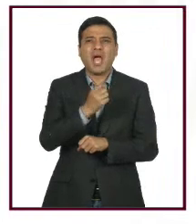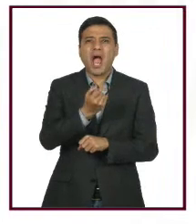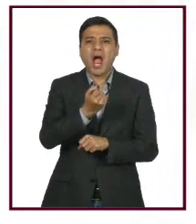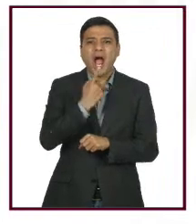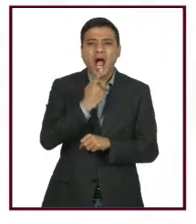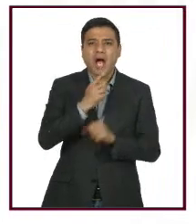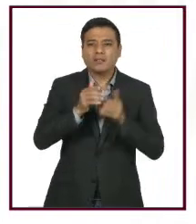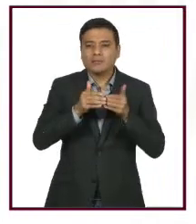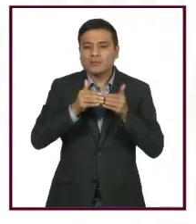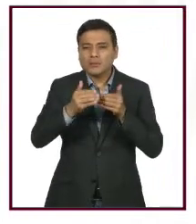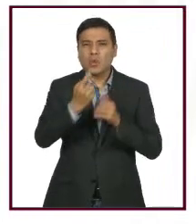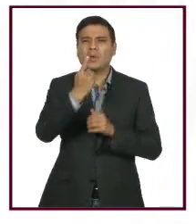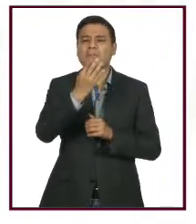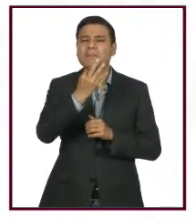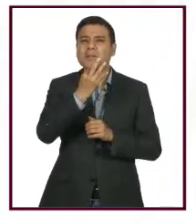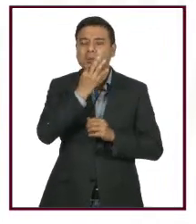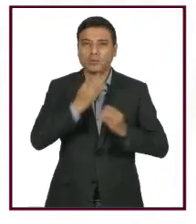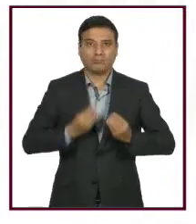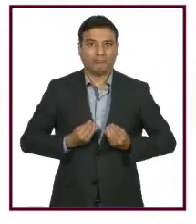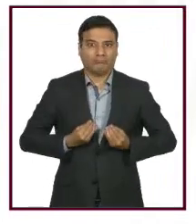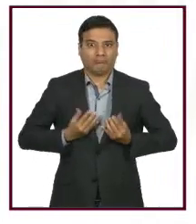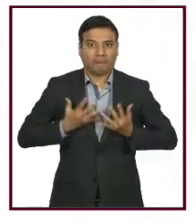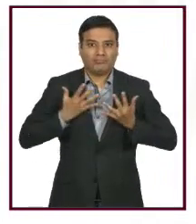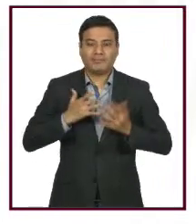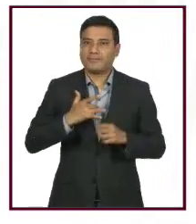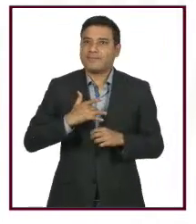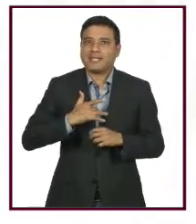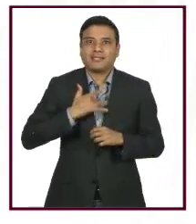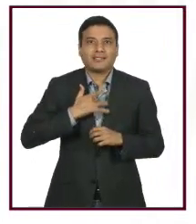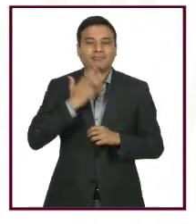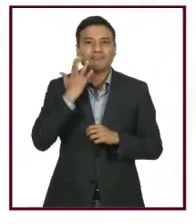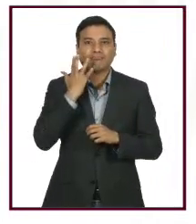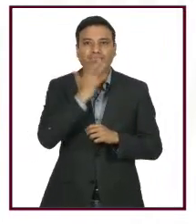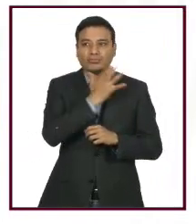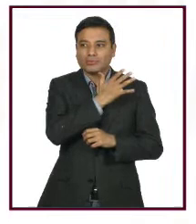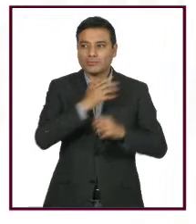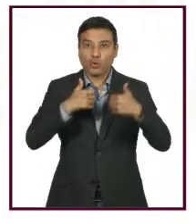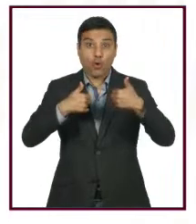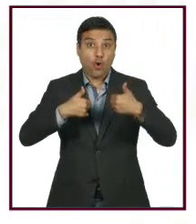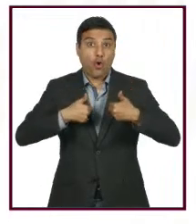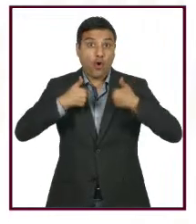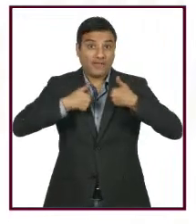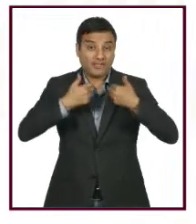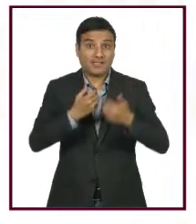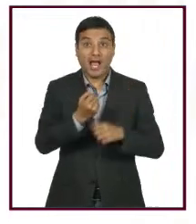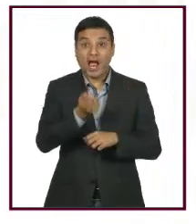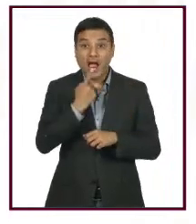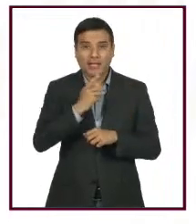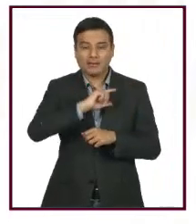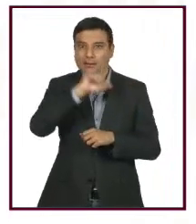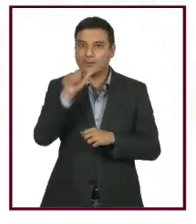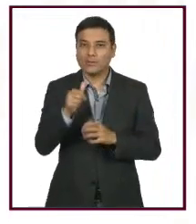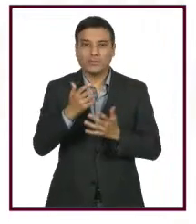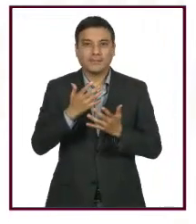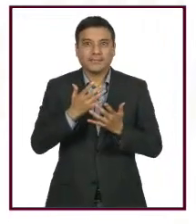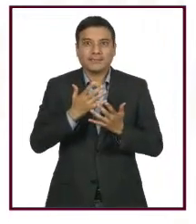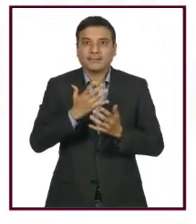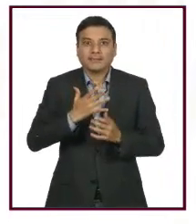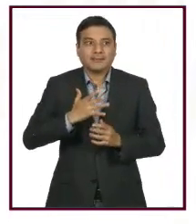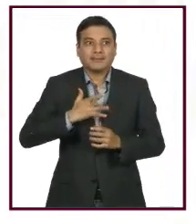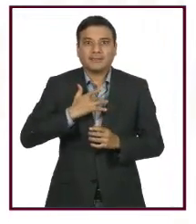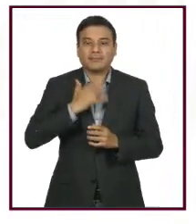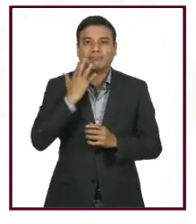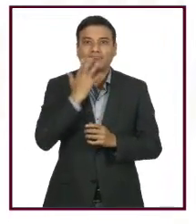síntomas placenteros, que eso hace que al consumirla, pues las y los adolescentes más fácil se puedan enganchar, ¿no? Y si